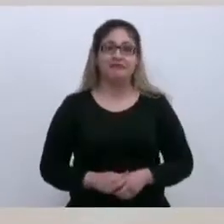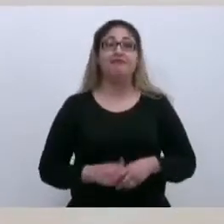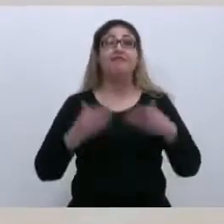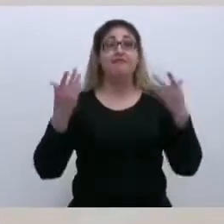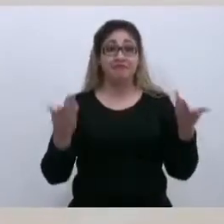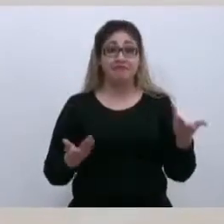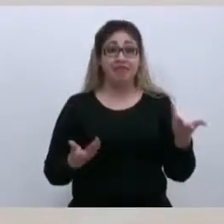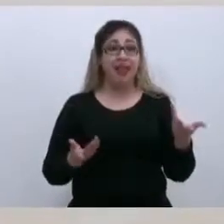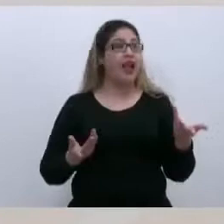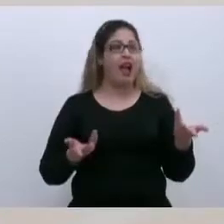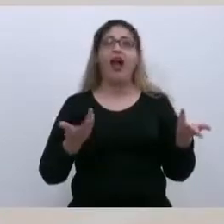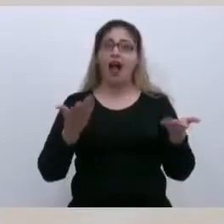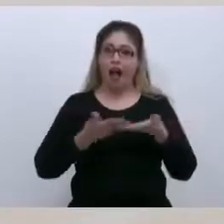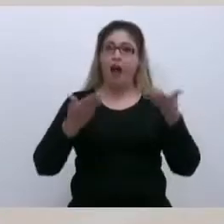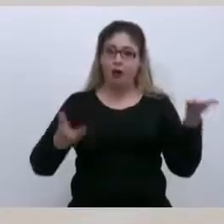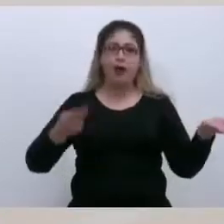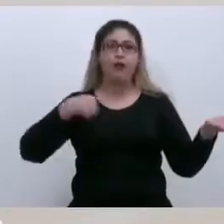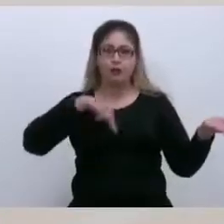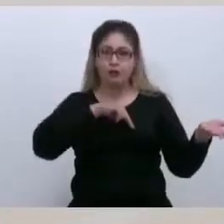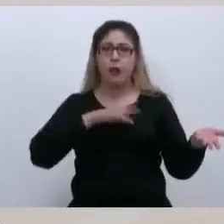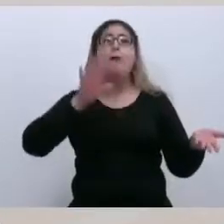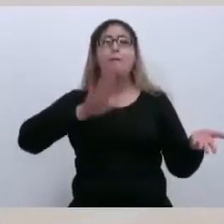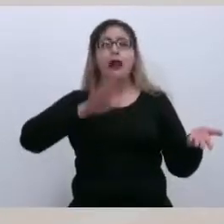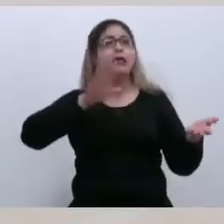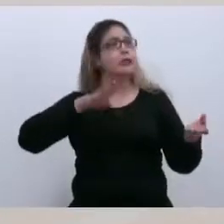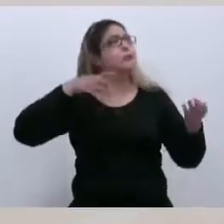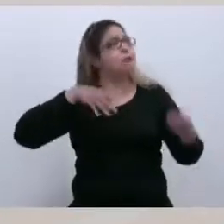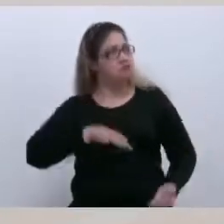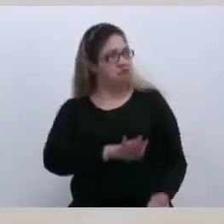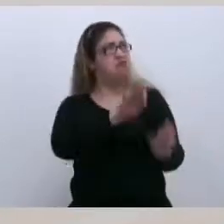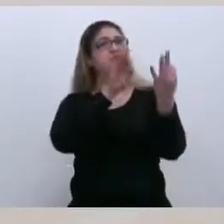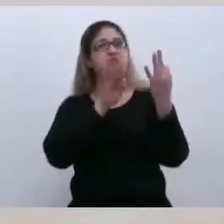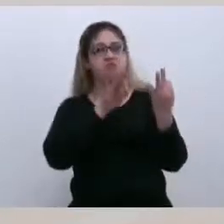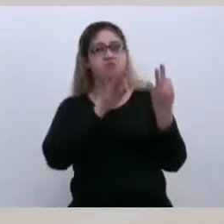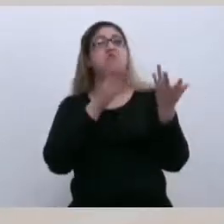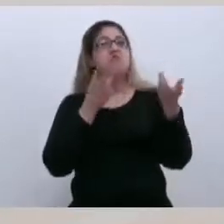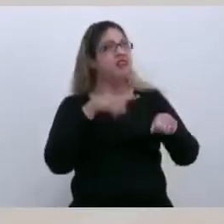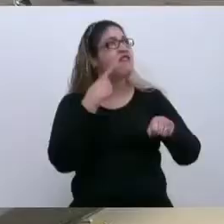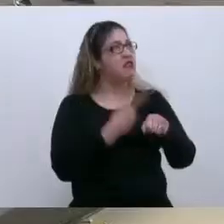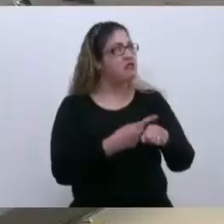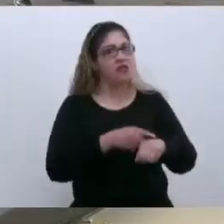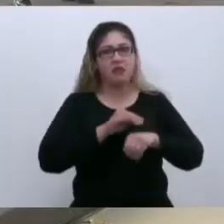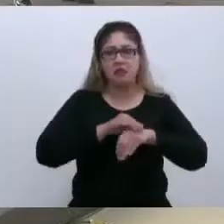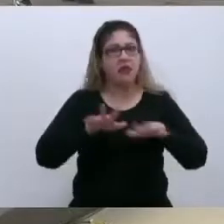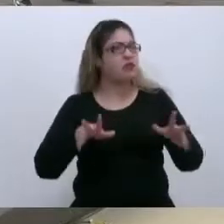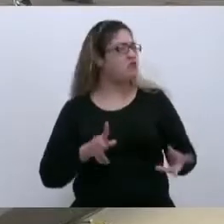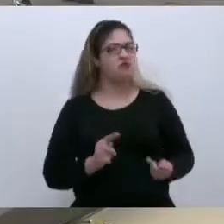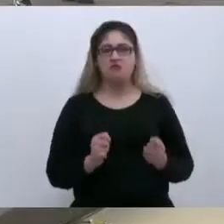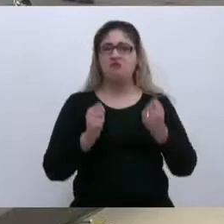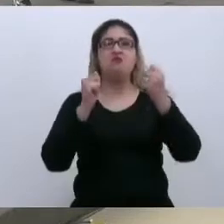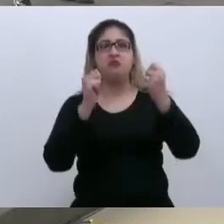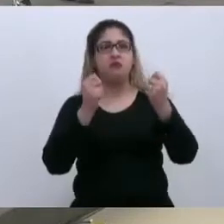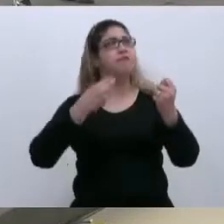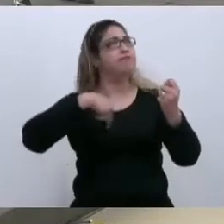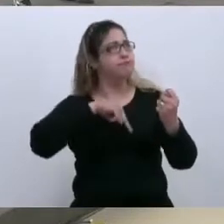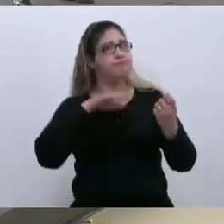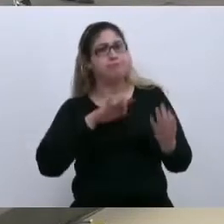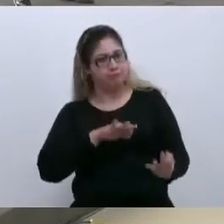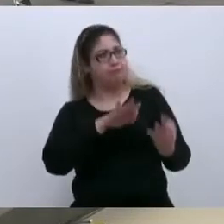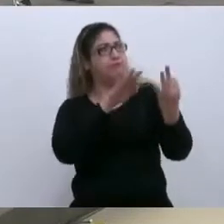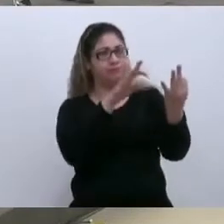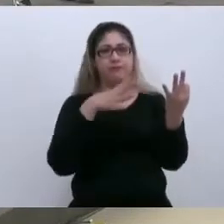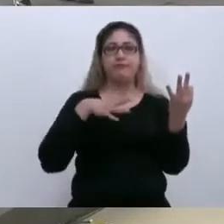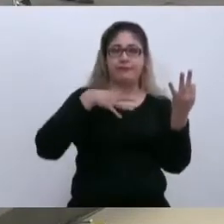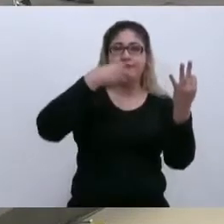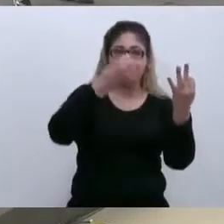pandemia, cuidando de la seguridad y protegiendo el empleo, donde le agradecemos el respaldo que